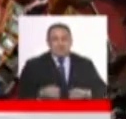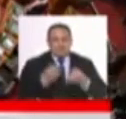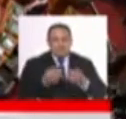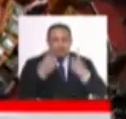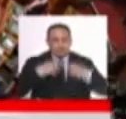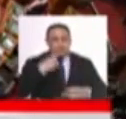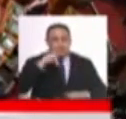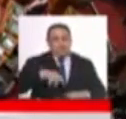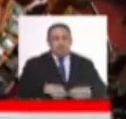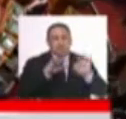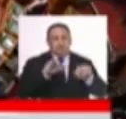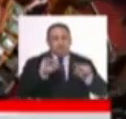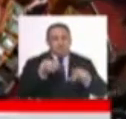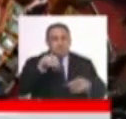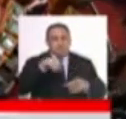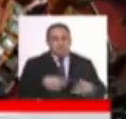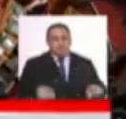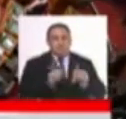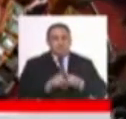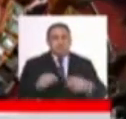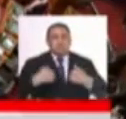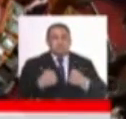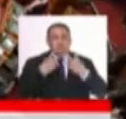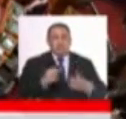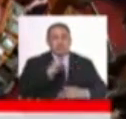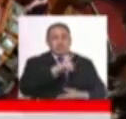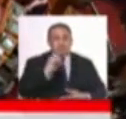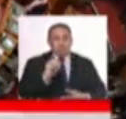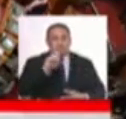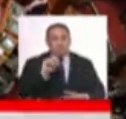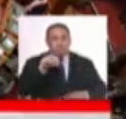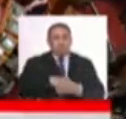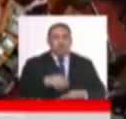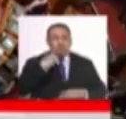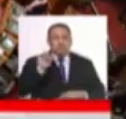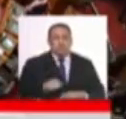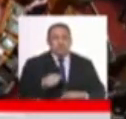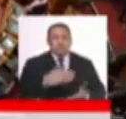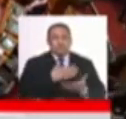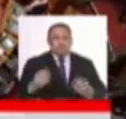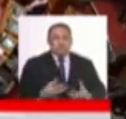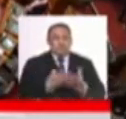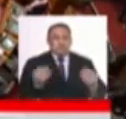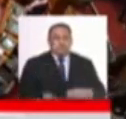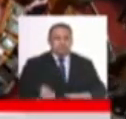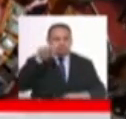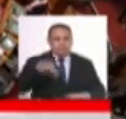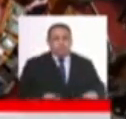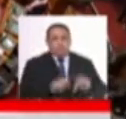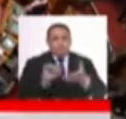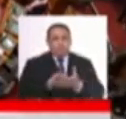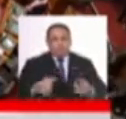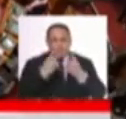como la opción a una vacancia y no cómo nos vamos a sentar nosotros en la silla. Pero esta vez Dina Boluarte no ha llegado ahí por